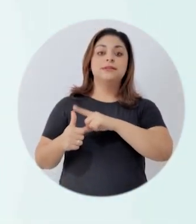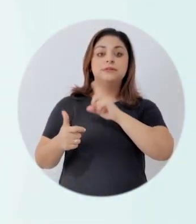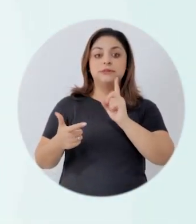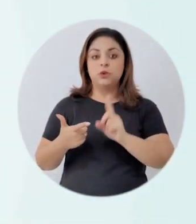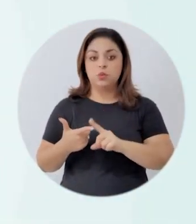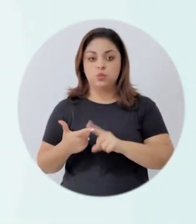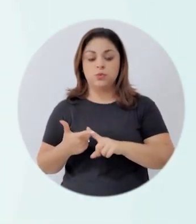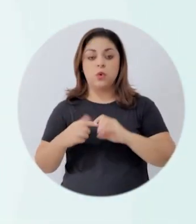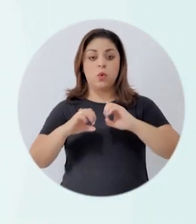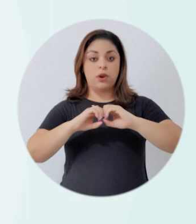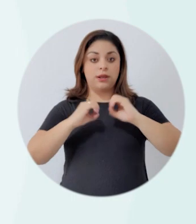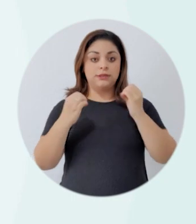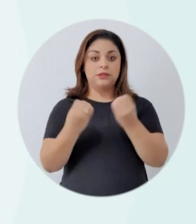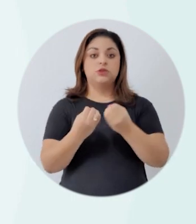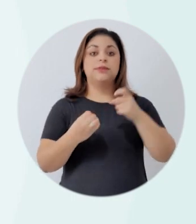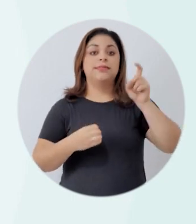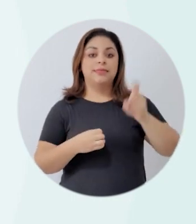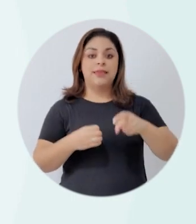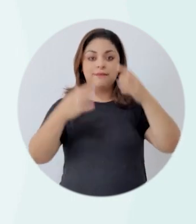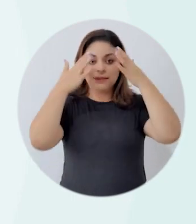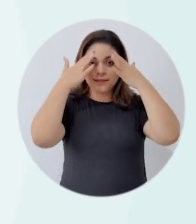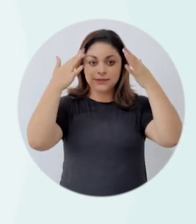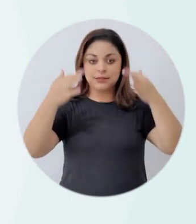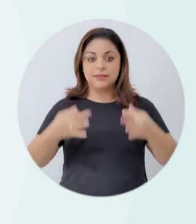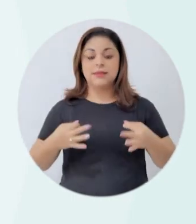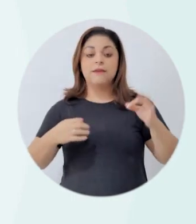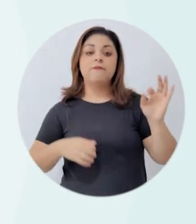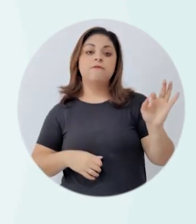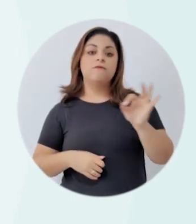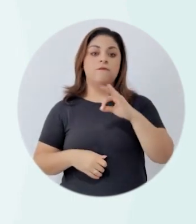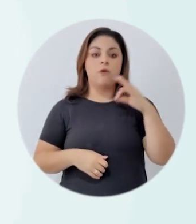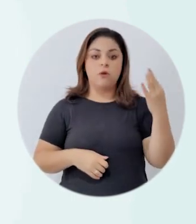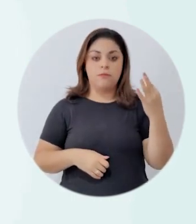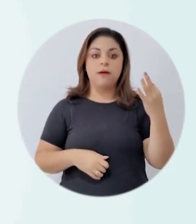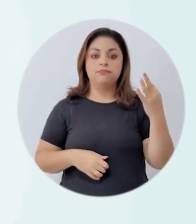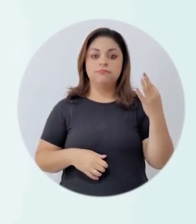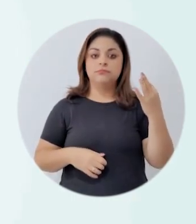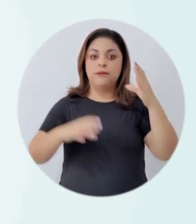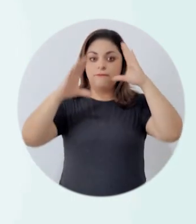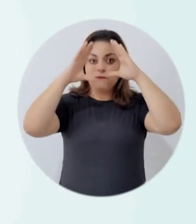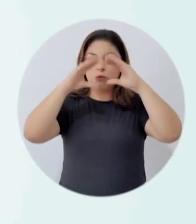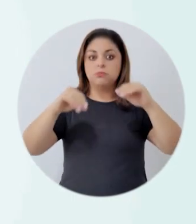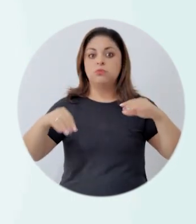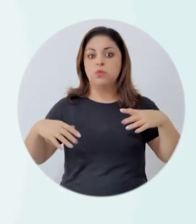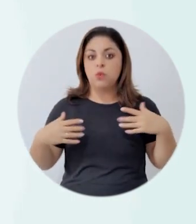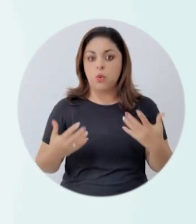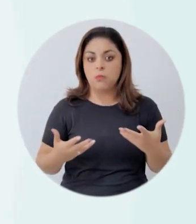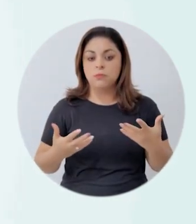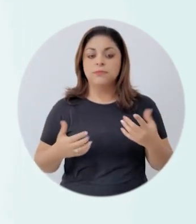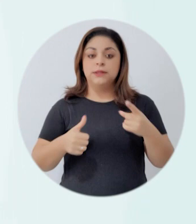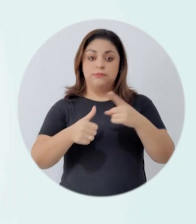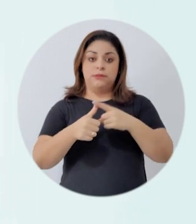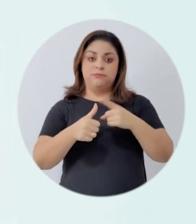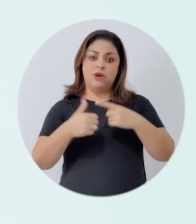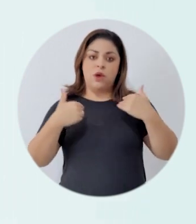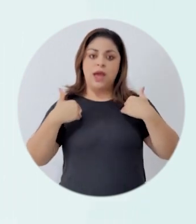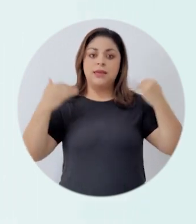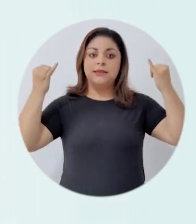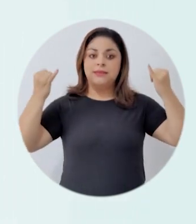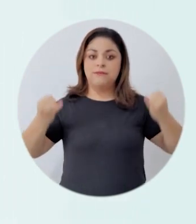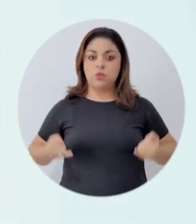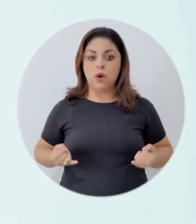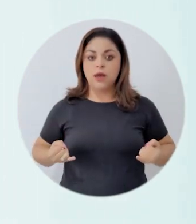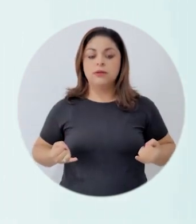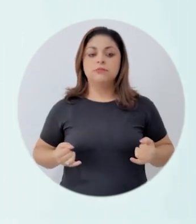decidir la forma en que va a hacer el levantamiento de su información. Está desde los que lo hacen de forma individual,